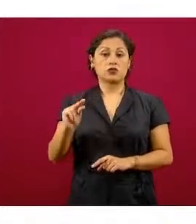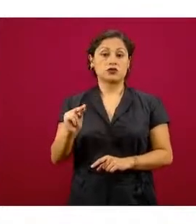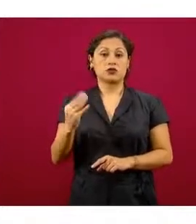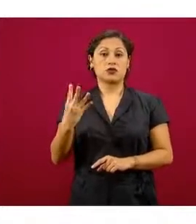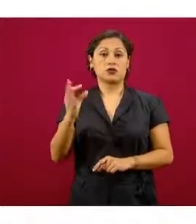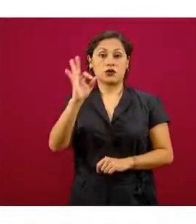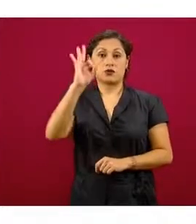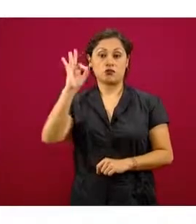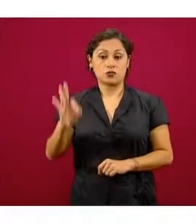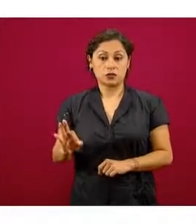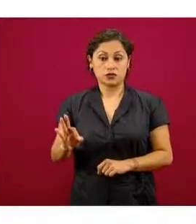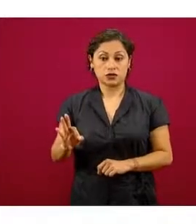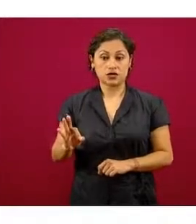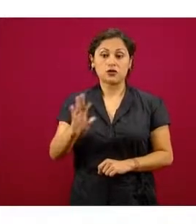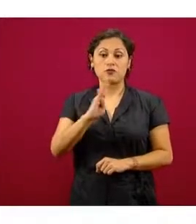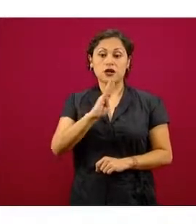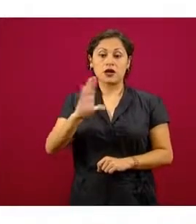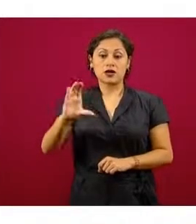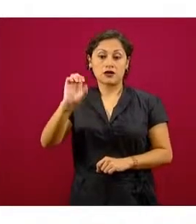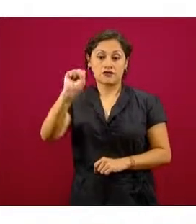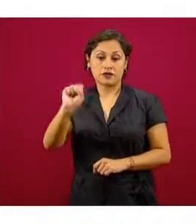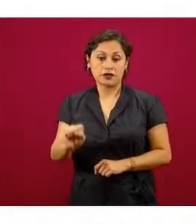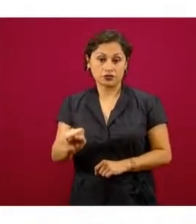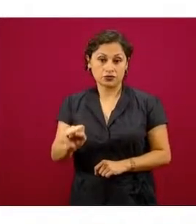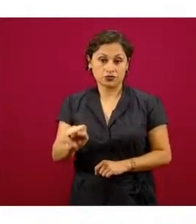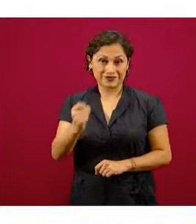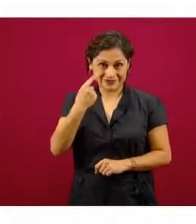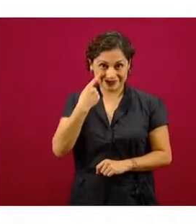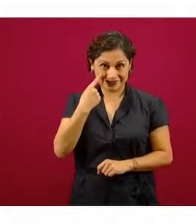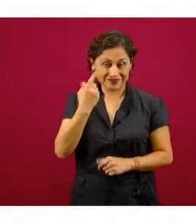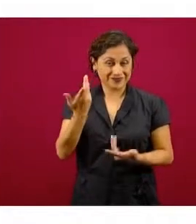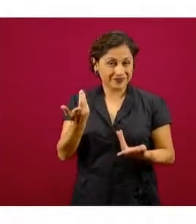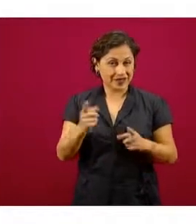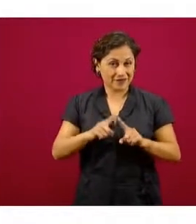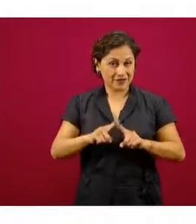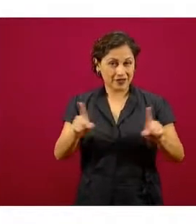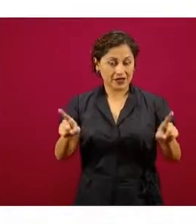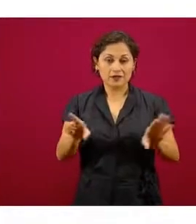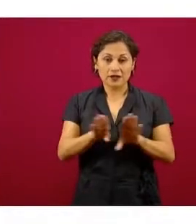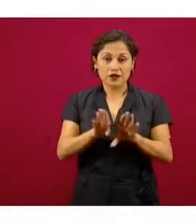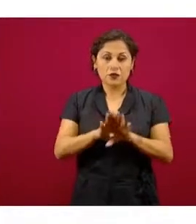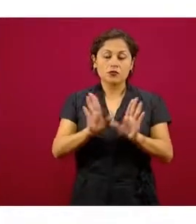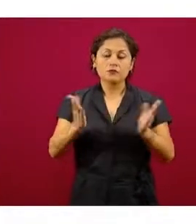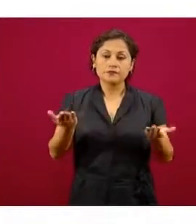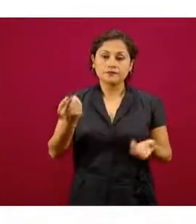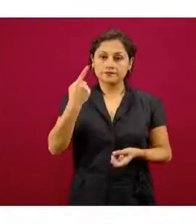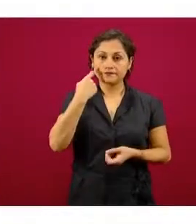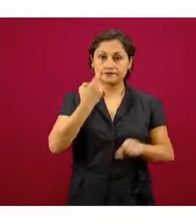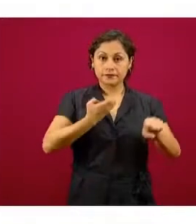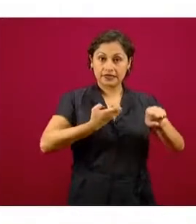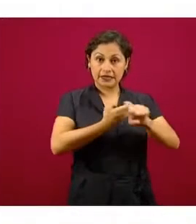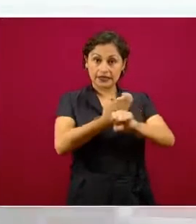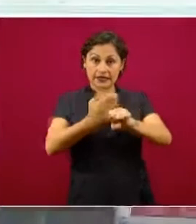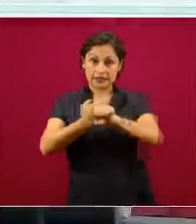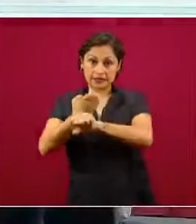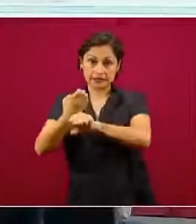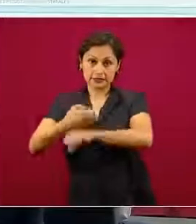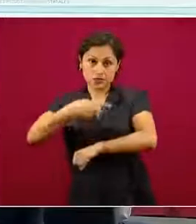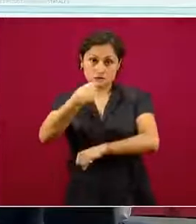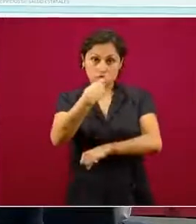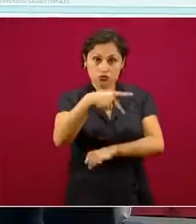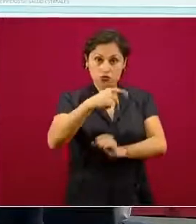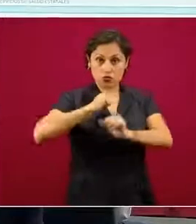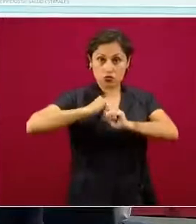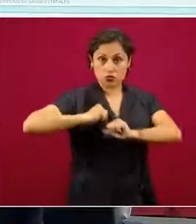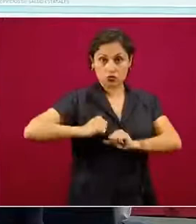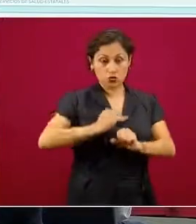84% para Baja California Sur. ¿A qué nos referimos con esto? Que las entidades federativas también llevan un control, pero